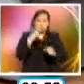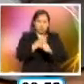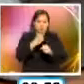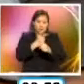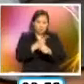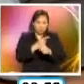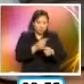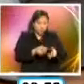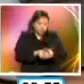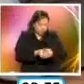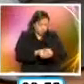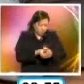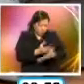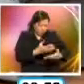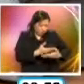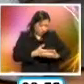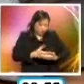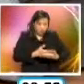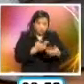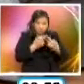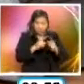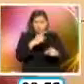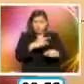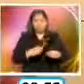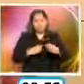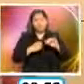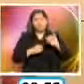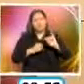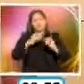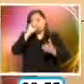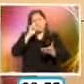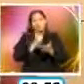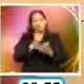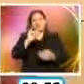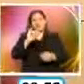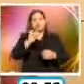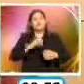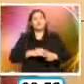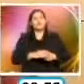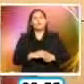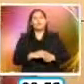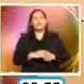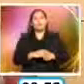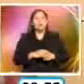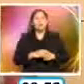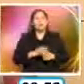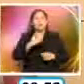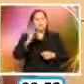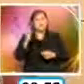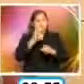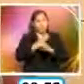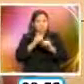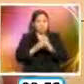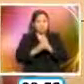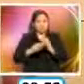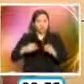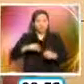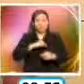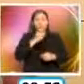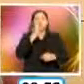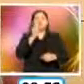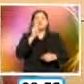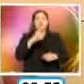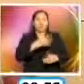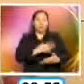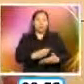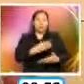momento, su vida, por Sí. así decirlo? Sí, sí lo marca, sí lo marca. Otra de las ventajas que tendríamos sería la lactancia